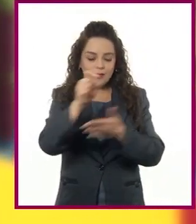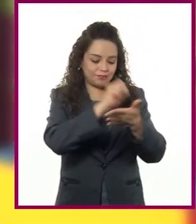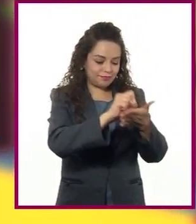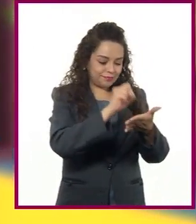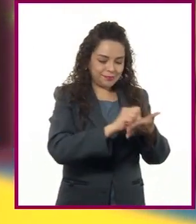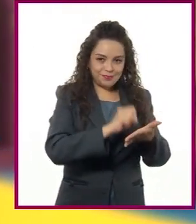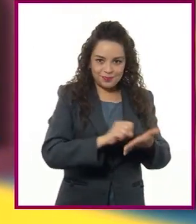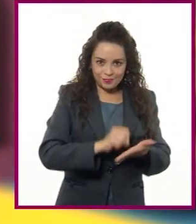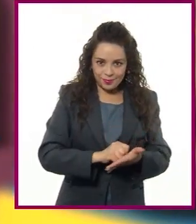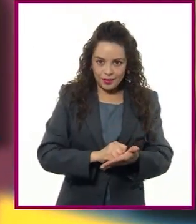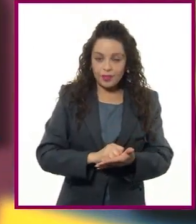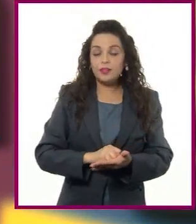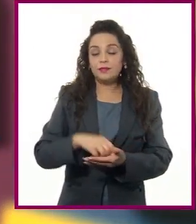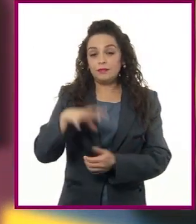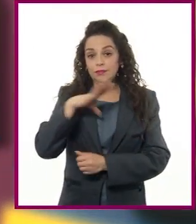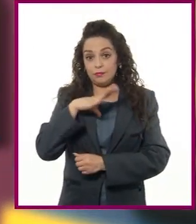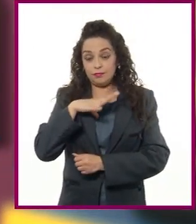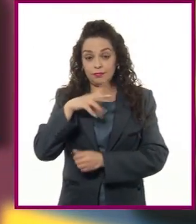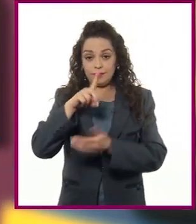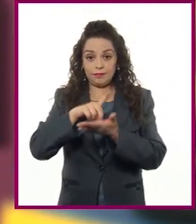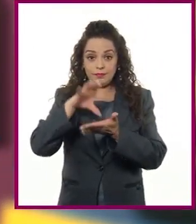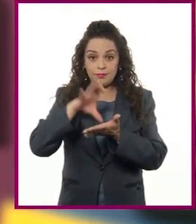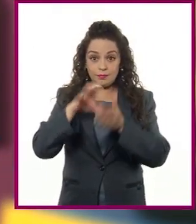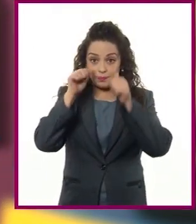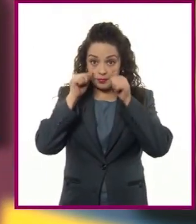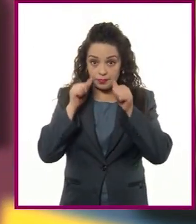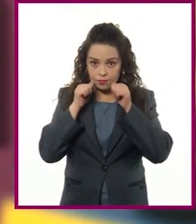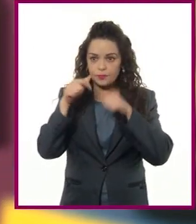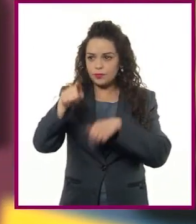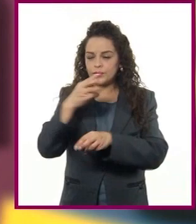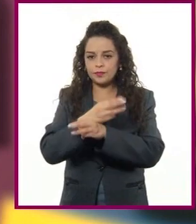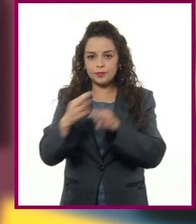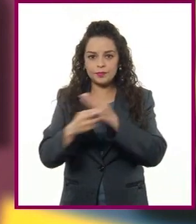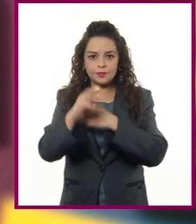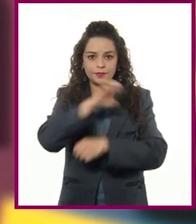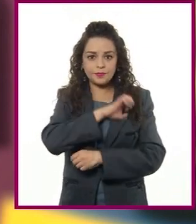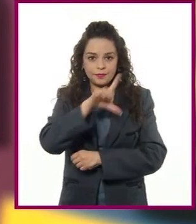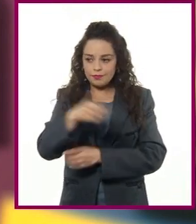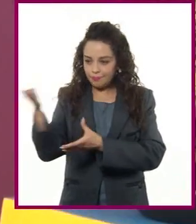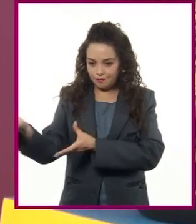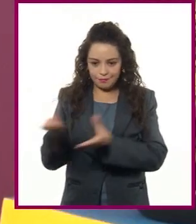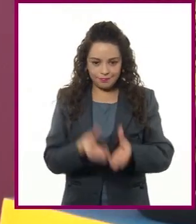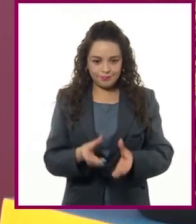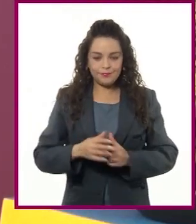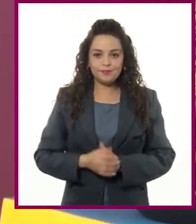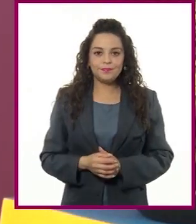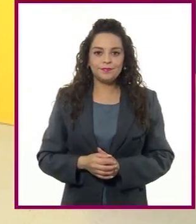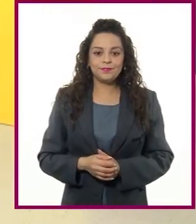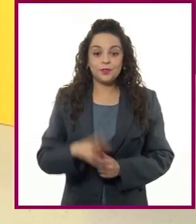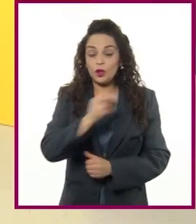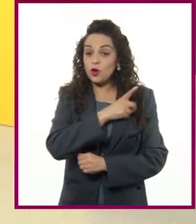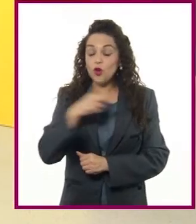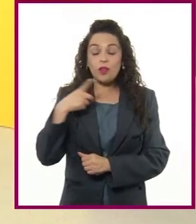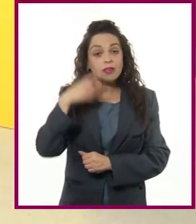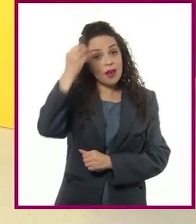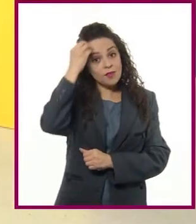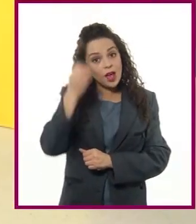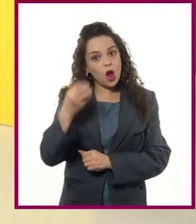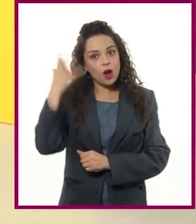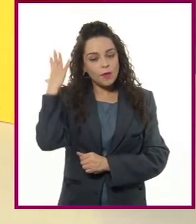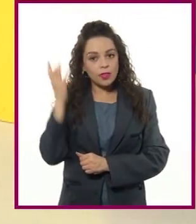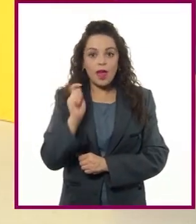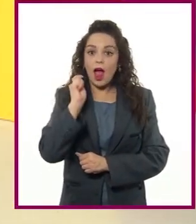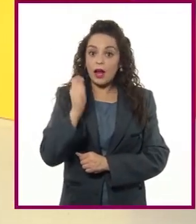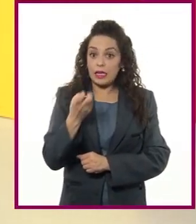Si tienen discapacidad visual, preparen sus hojas Ledger, punzón y regleta. No olviden que a lo largo